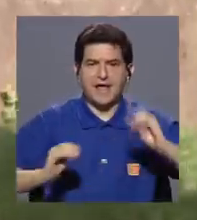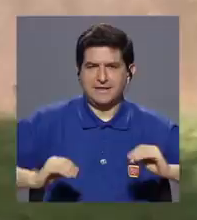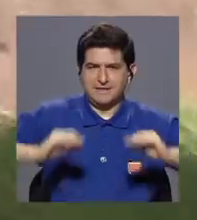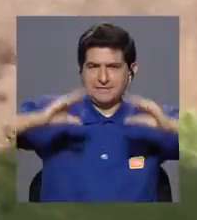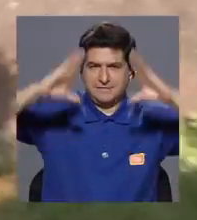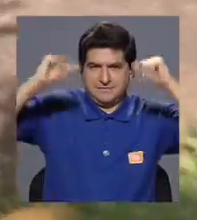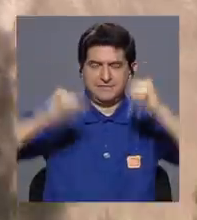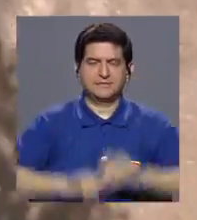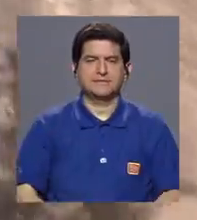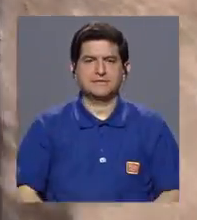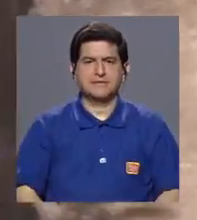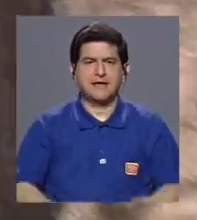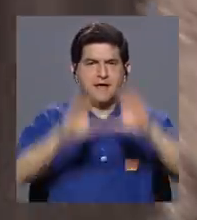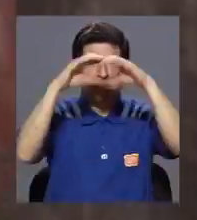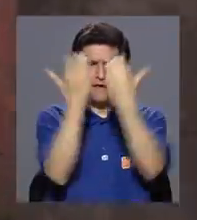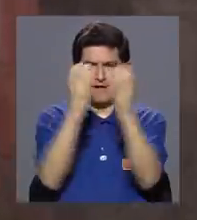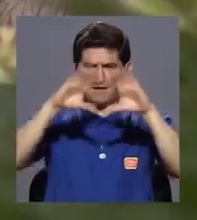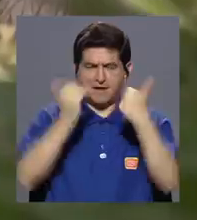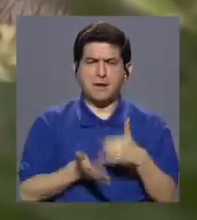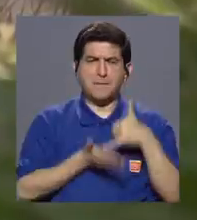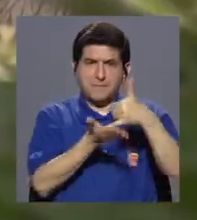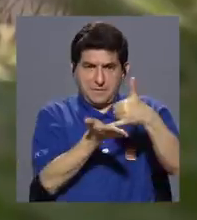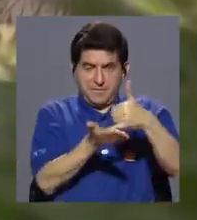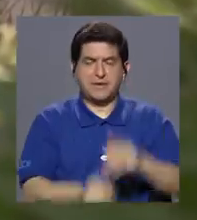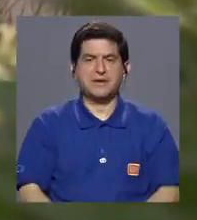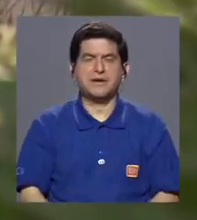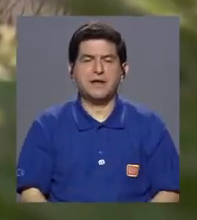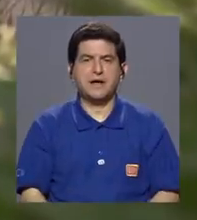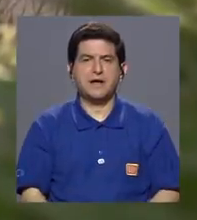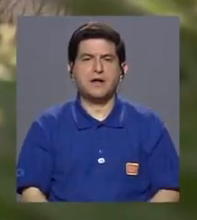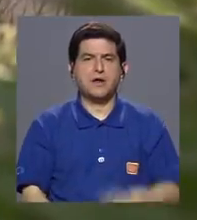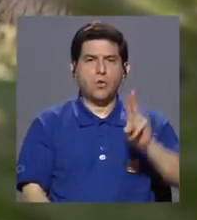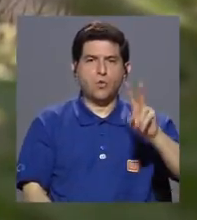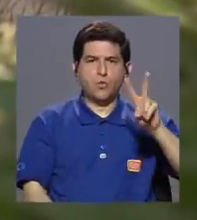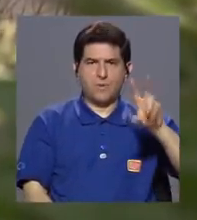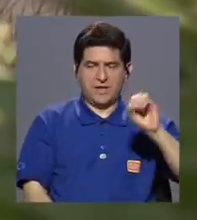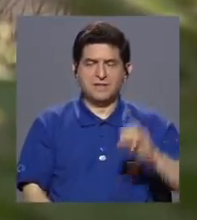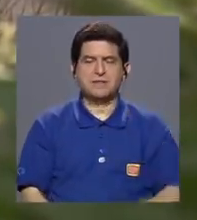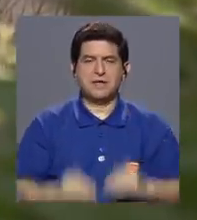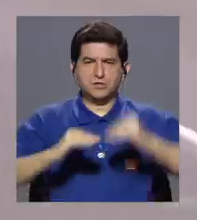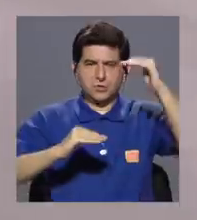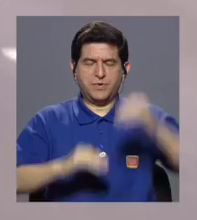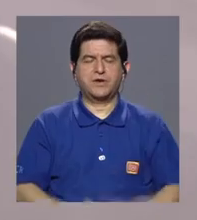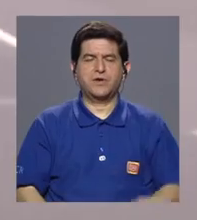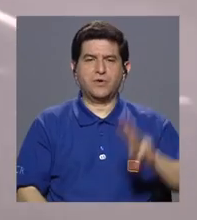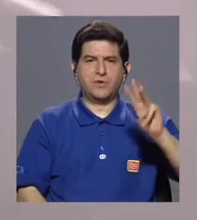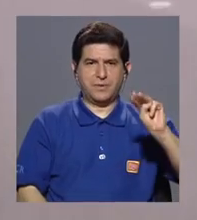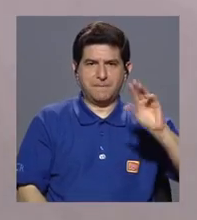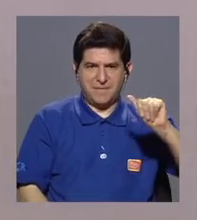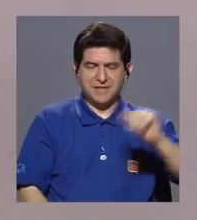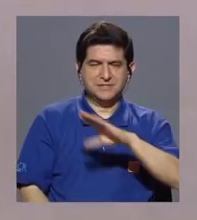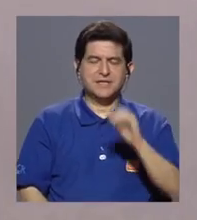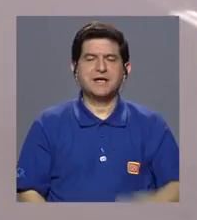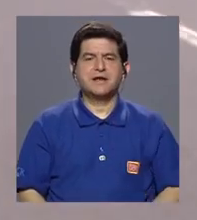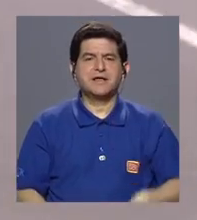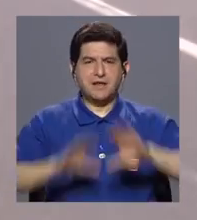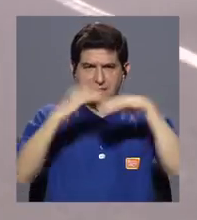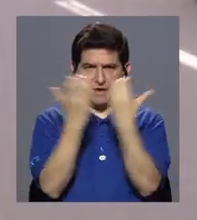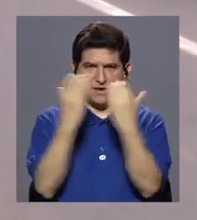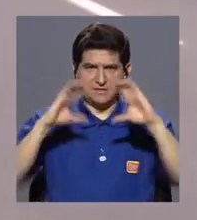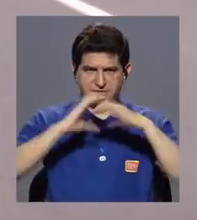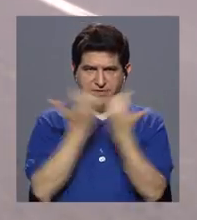de la mañana. Las categorías que se premiarán este año serán la U20, mayor, máster y la categoría en silla de